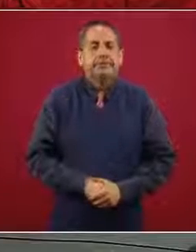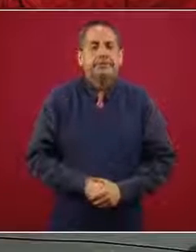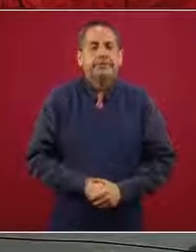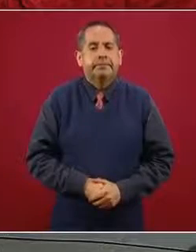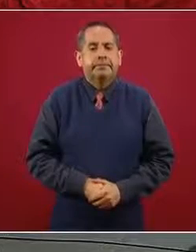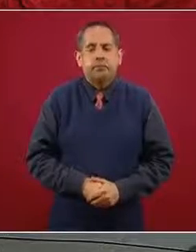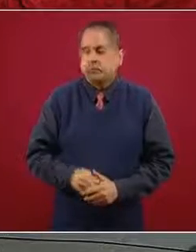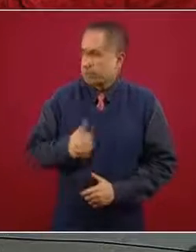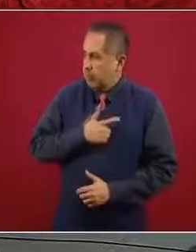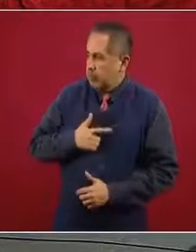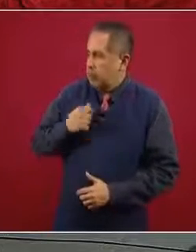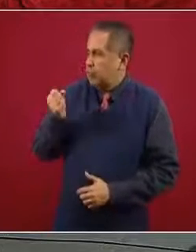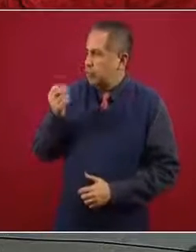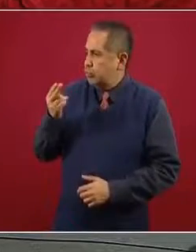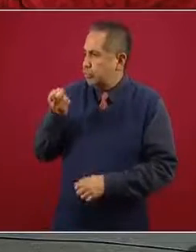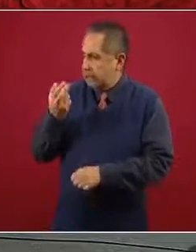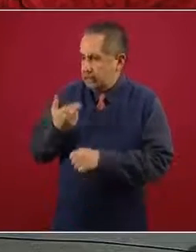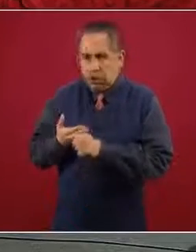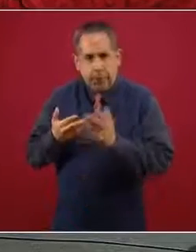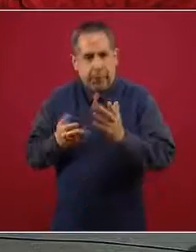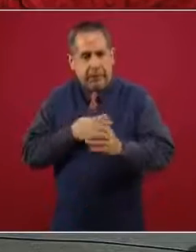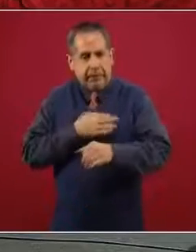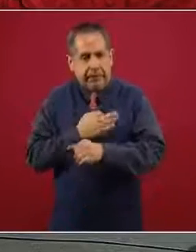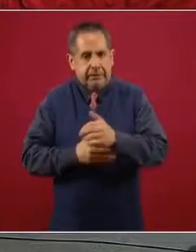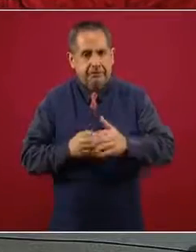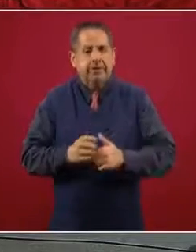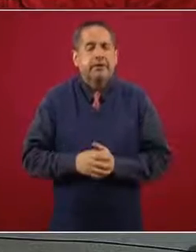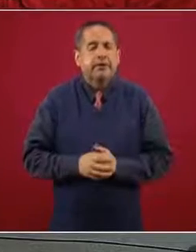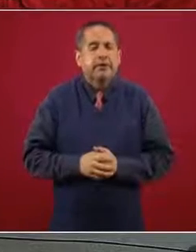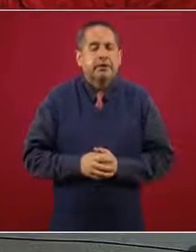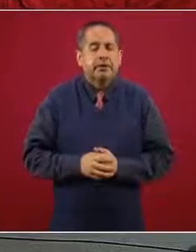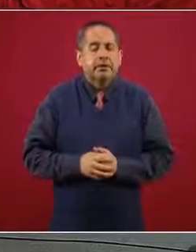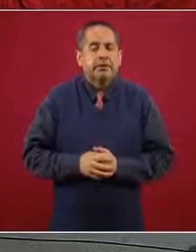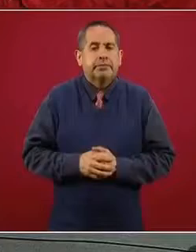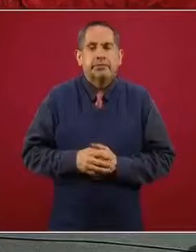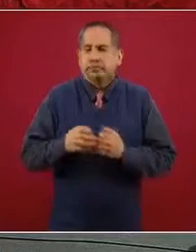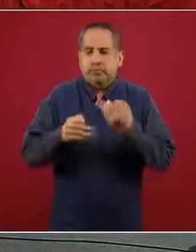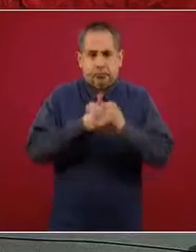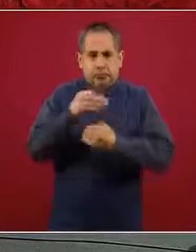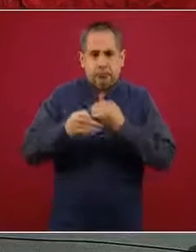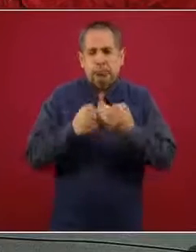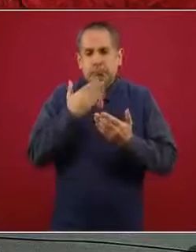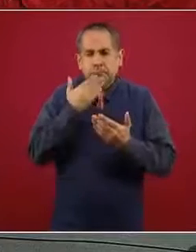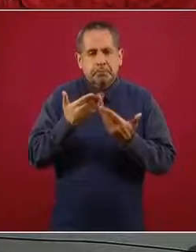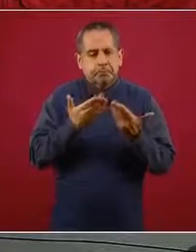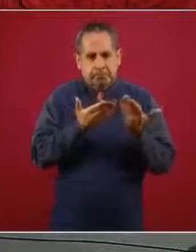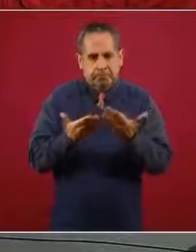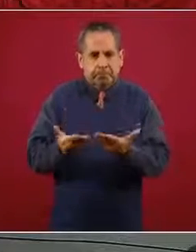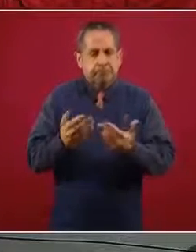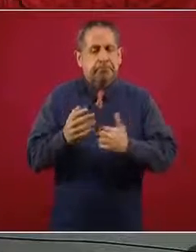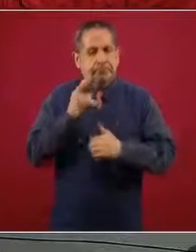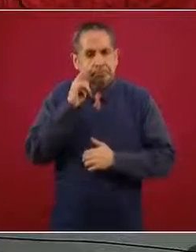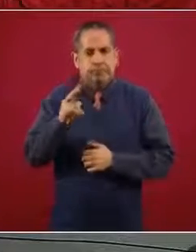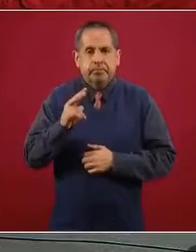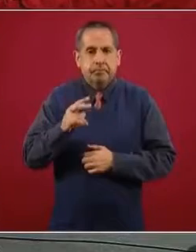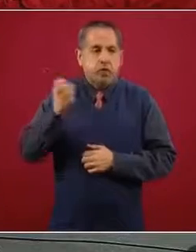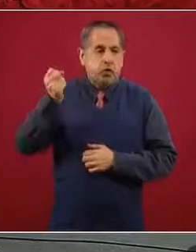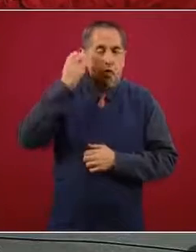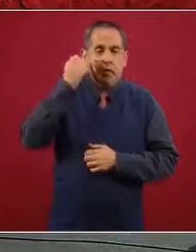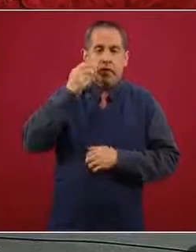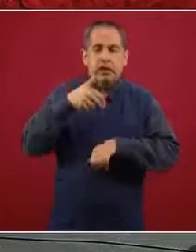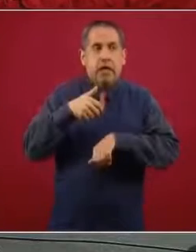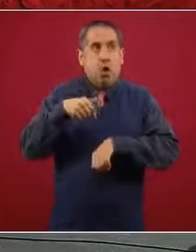Con mucho gusto, señor subsecretario. Muy buenas tardes con todas y con todos. Bienvenidos a la conferencia vespertina